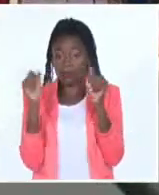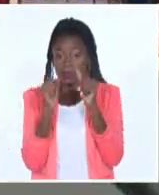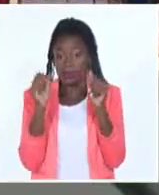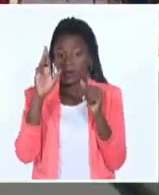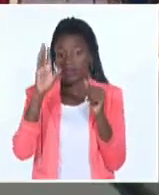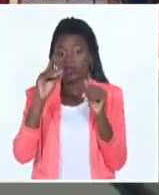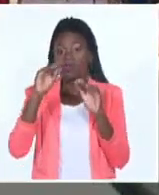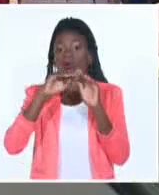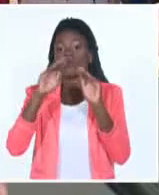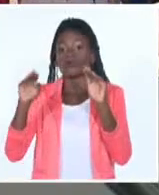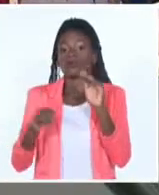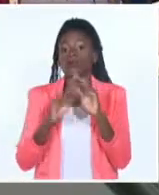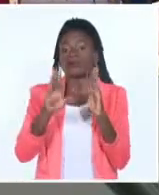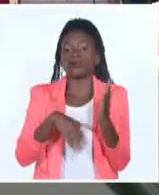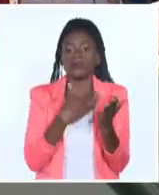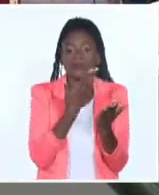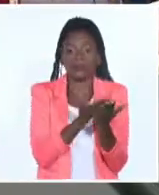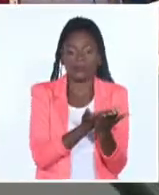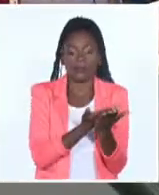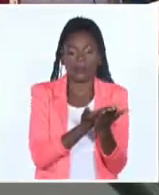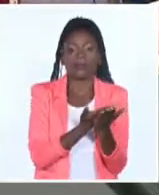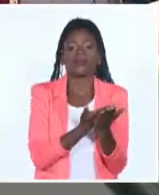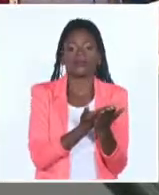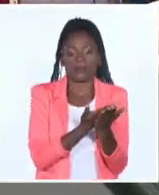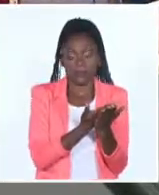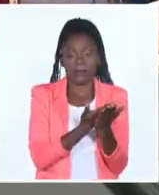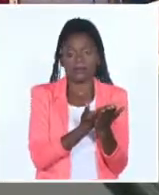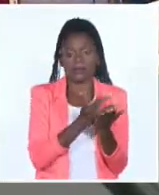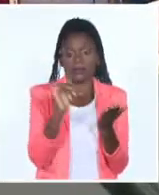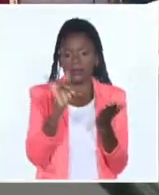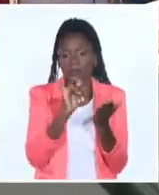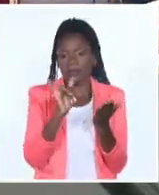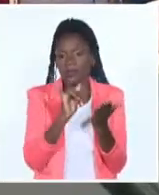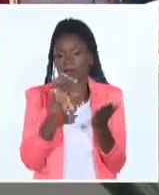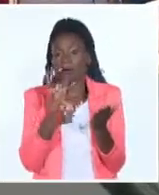una disminución de la demanda y, por supuesto, una disminución también de la probabilidad de afectación al servicio.